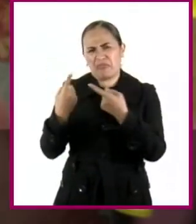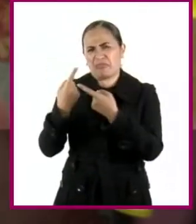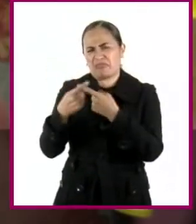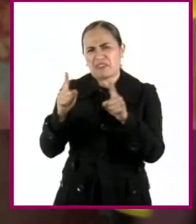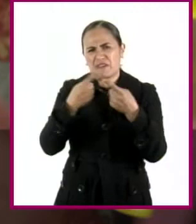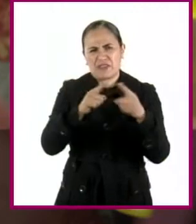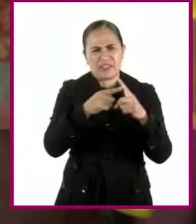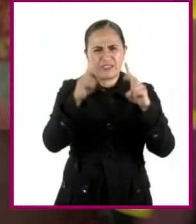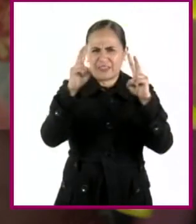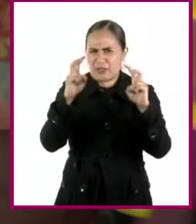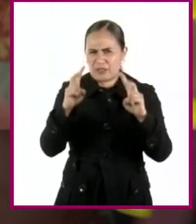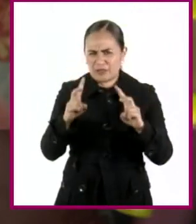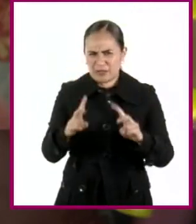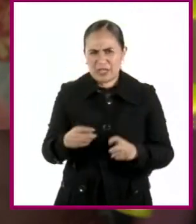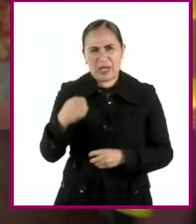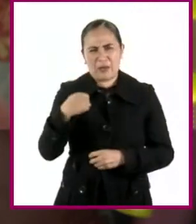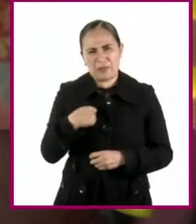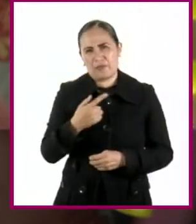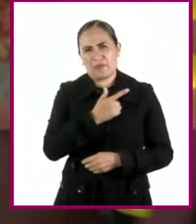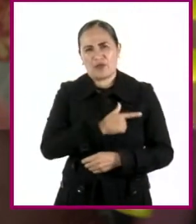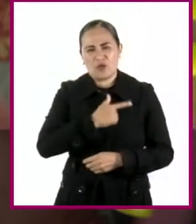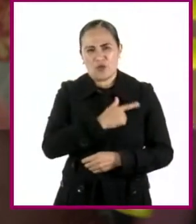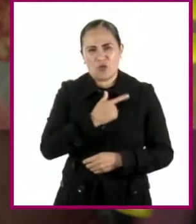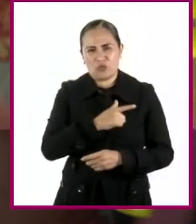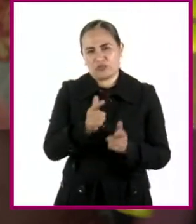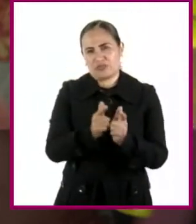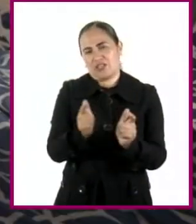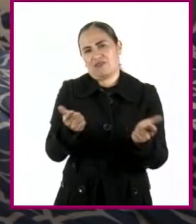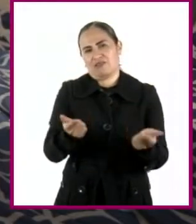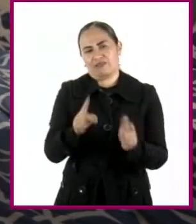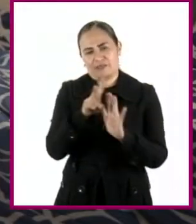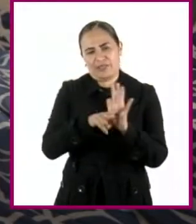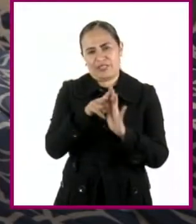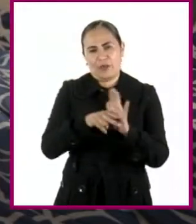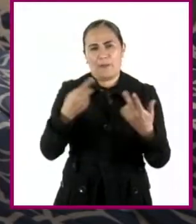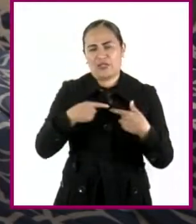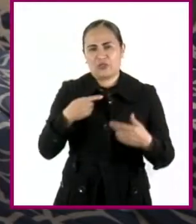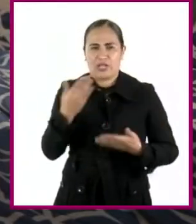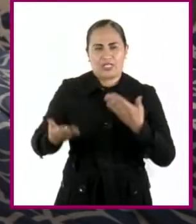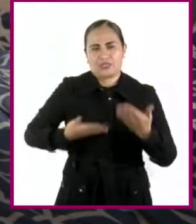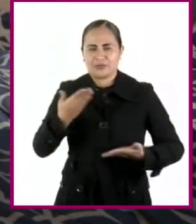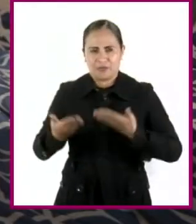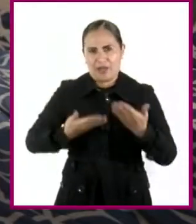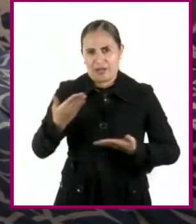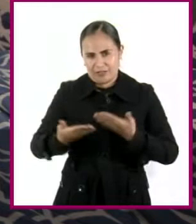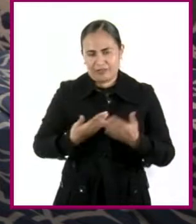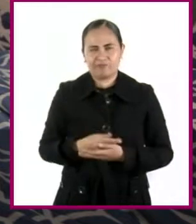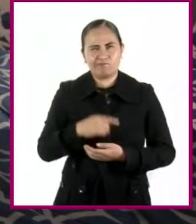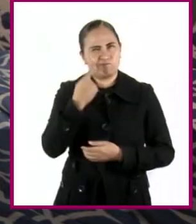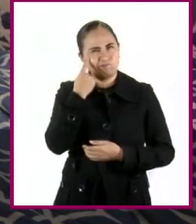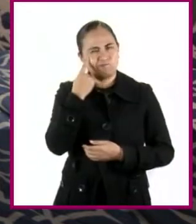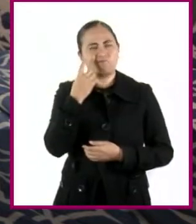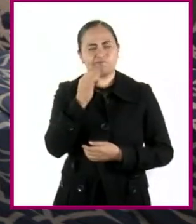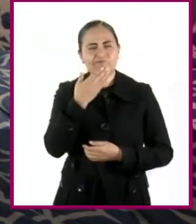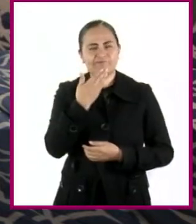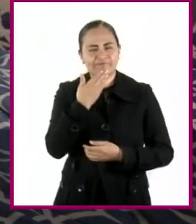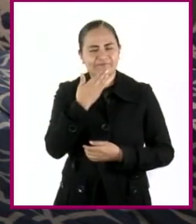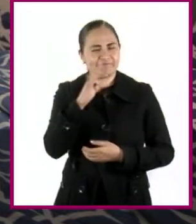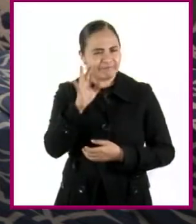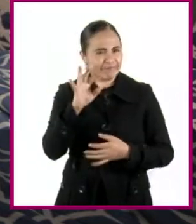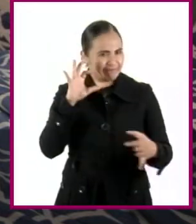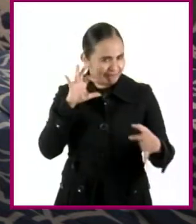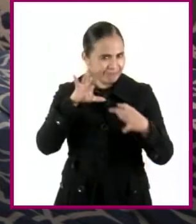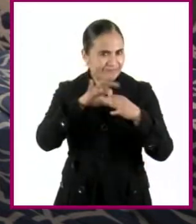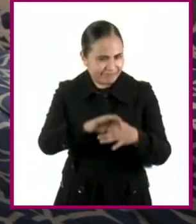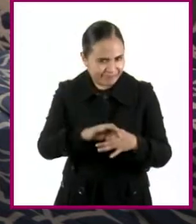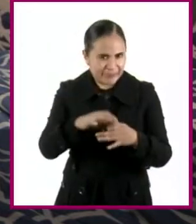sabes que me gusta ver los videos de la banda bailando shuffle. Perfecta elección para lo que tengo en mente. Ni mandado a hacer